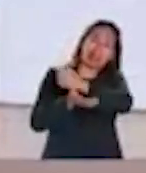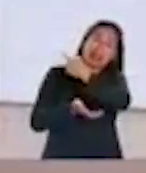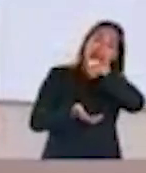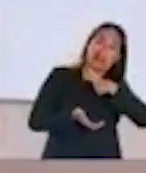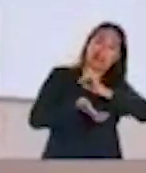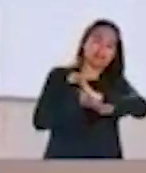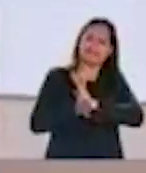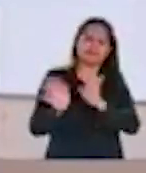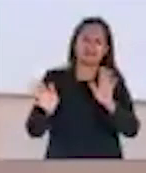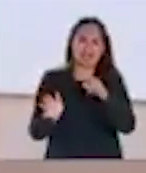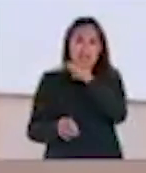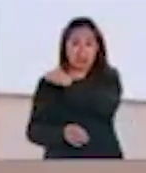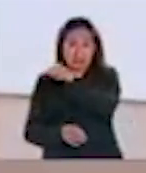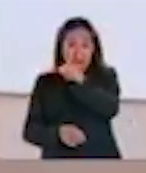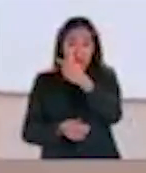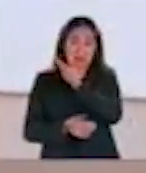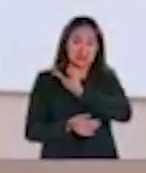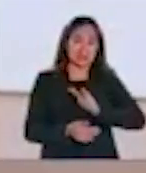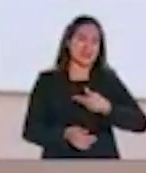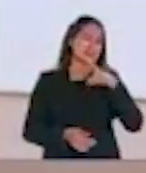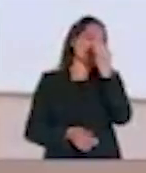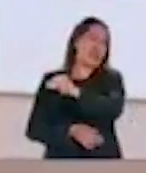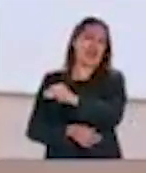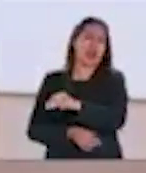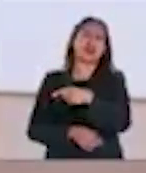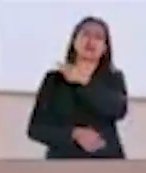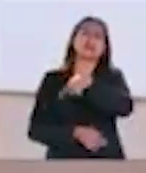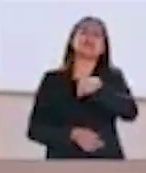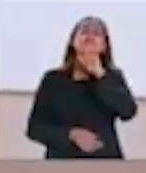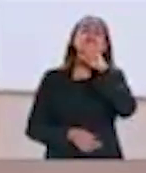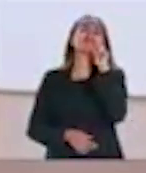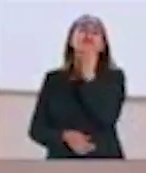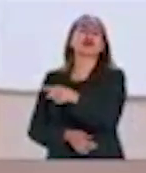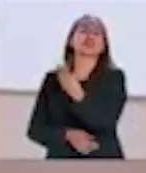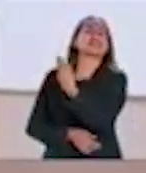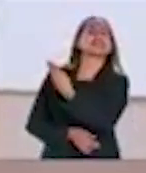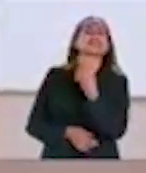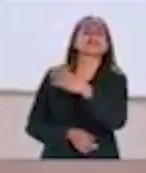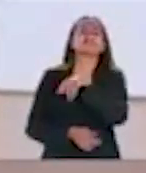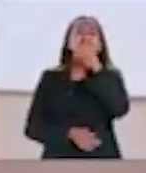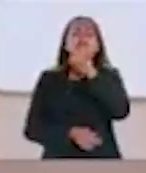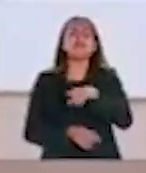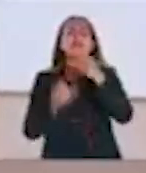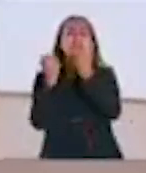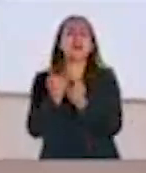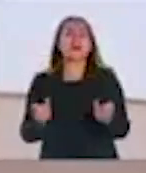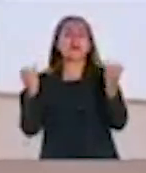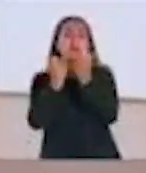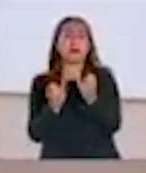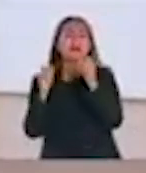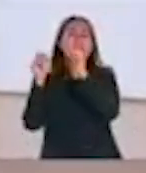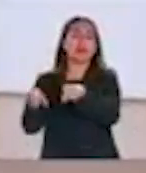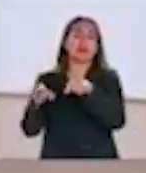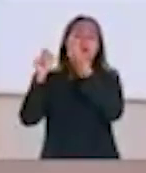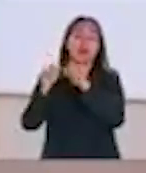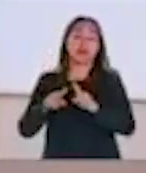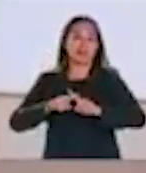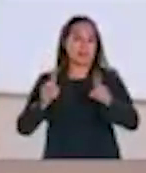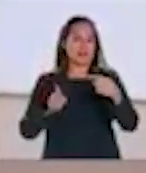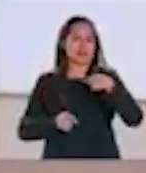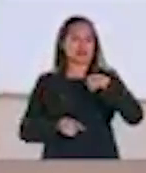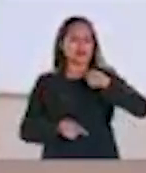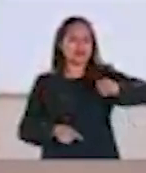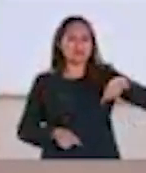llegue a la presidencia y representan lo mismo son lo mismo de siempre nosotros representamos la libertad